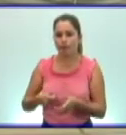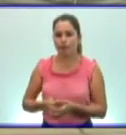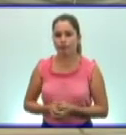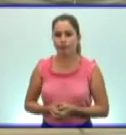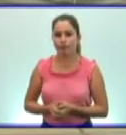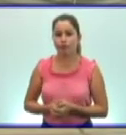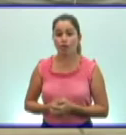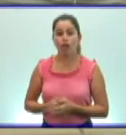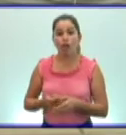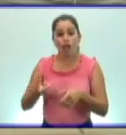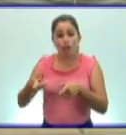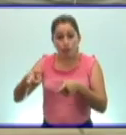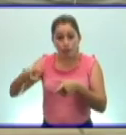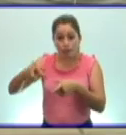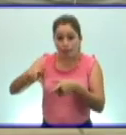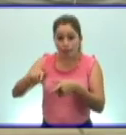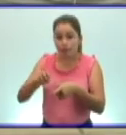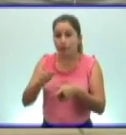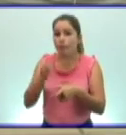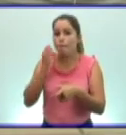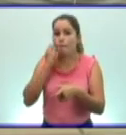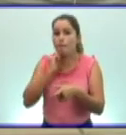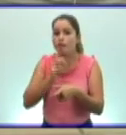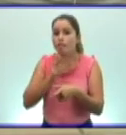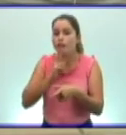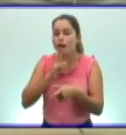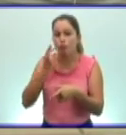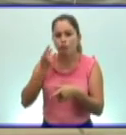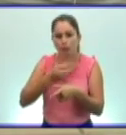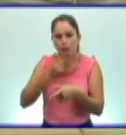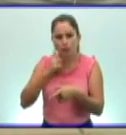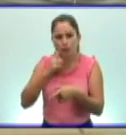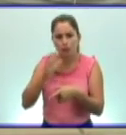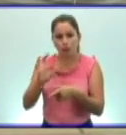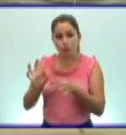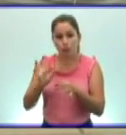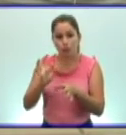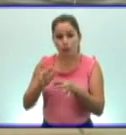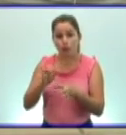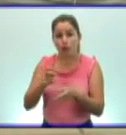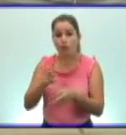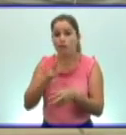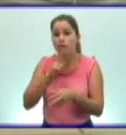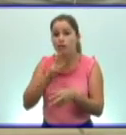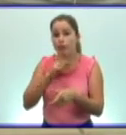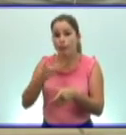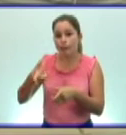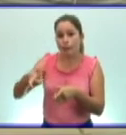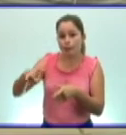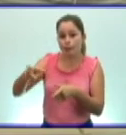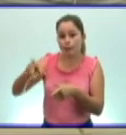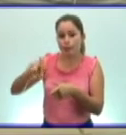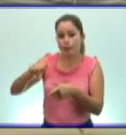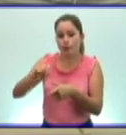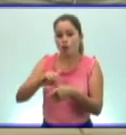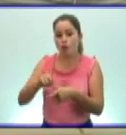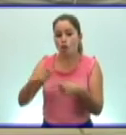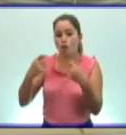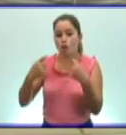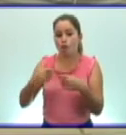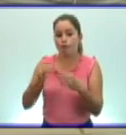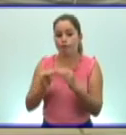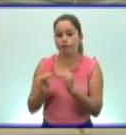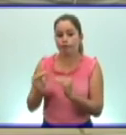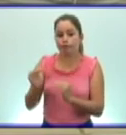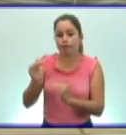Añadimos más agua. Siempre hay que tener mucho cuidado con la cantidad de agua que se añade, que no debe pasar